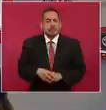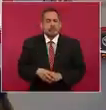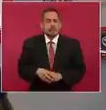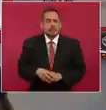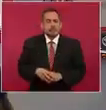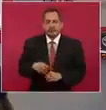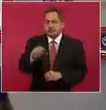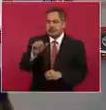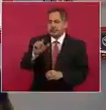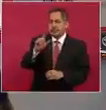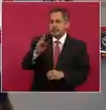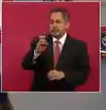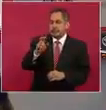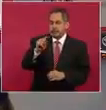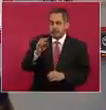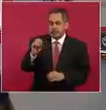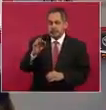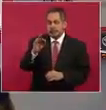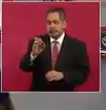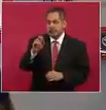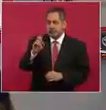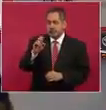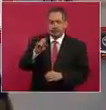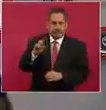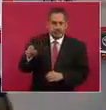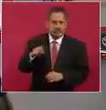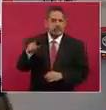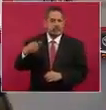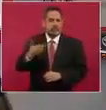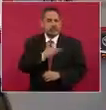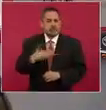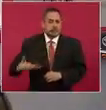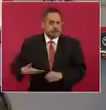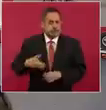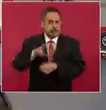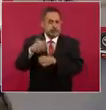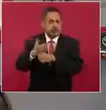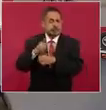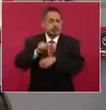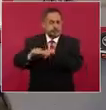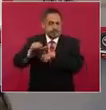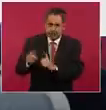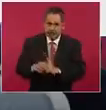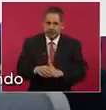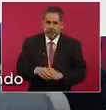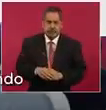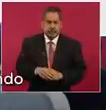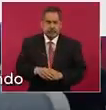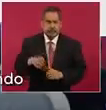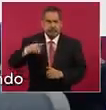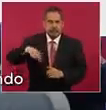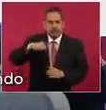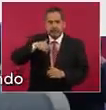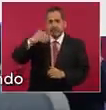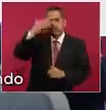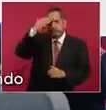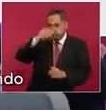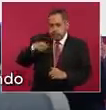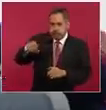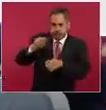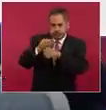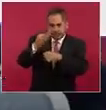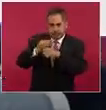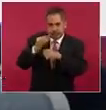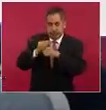alberto fernández presidente de la república de argentina presente sabemos que estás enfrentando